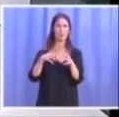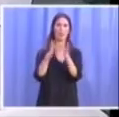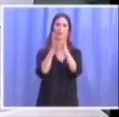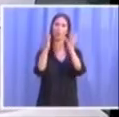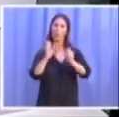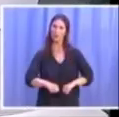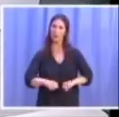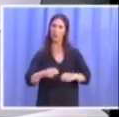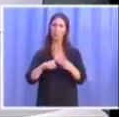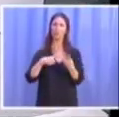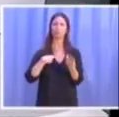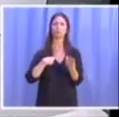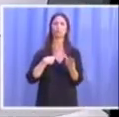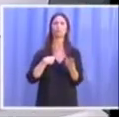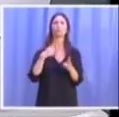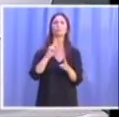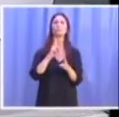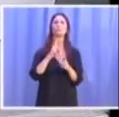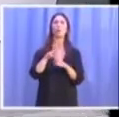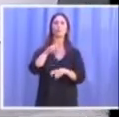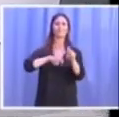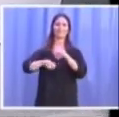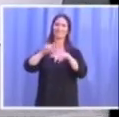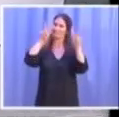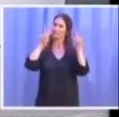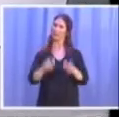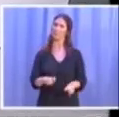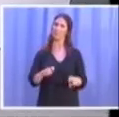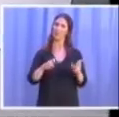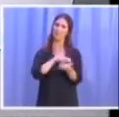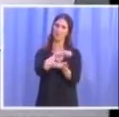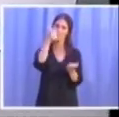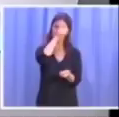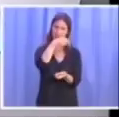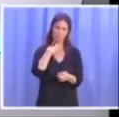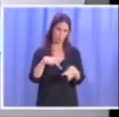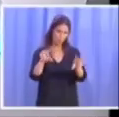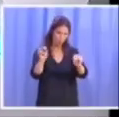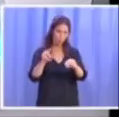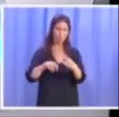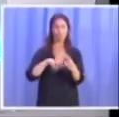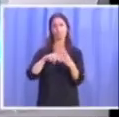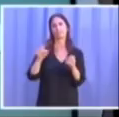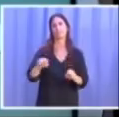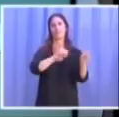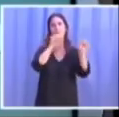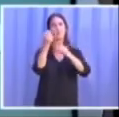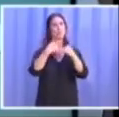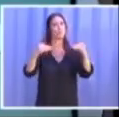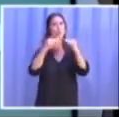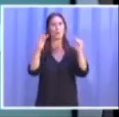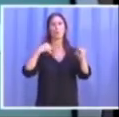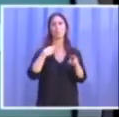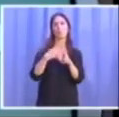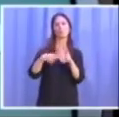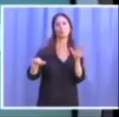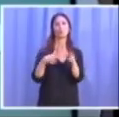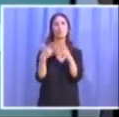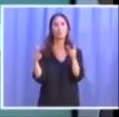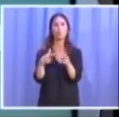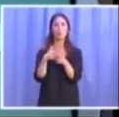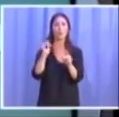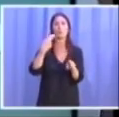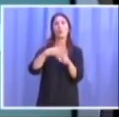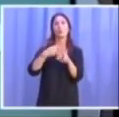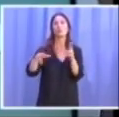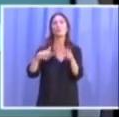conciliación, defendemos que no se dé un paso atrás en cuestiones de violencia de género, defendemos que se defienda la igualdad y las políticas sociales y